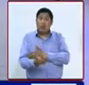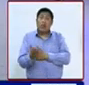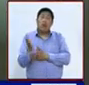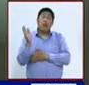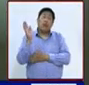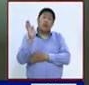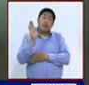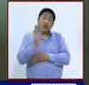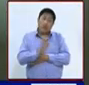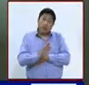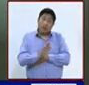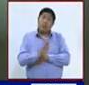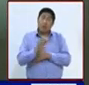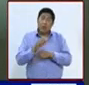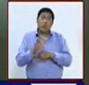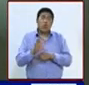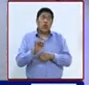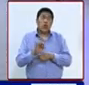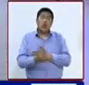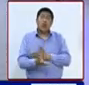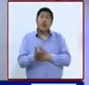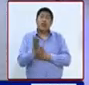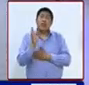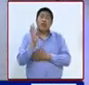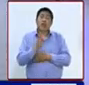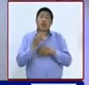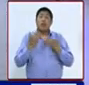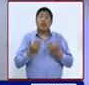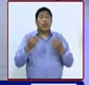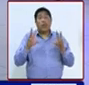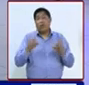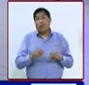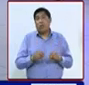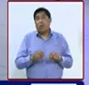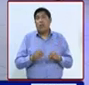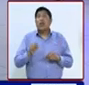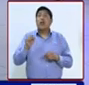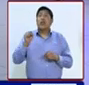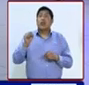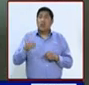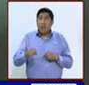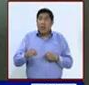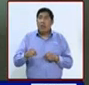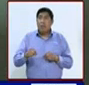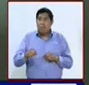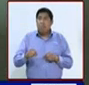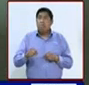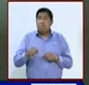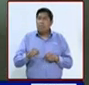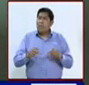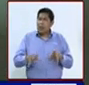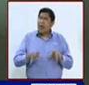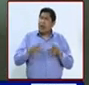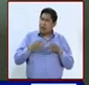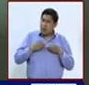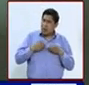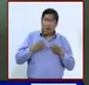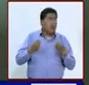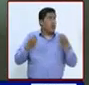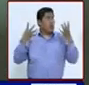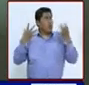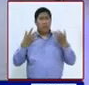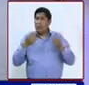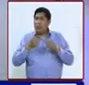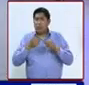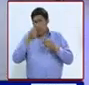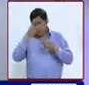casa. Con desde esa modalidad. Con esa modalidad, es cierto. Pero ahora hay una nueva disposición. Exacto, y ¿será que van a aceptar de buena manera? Muchos se han acostumbrado a ese